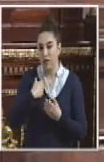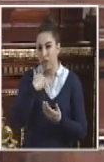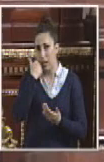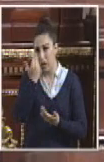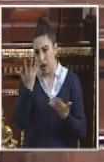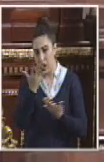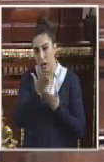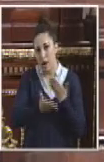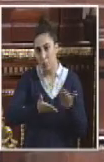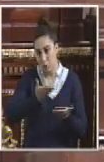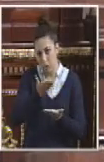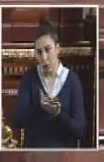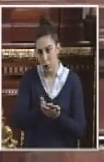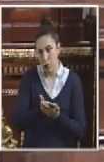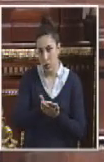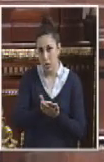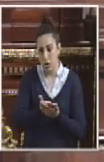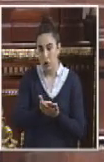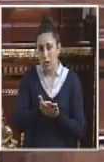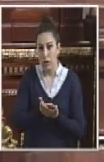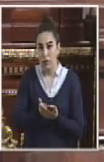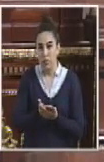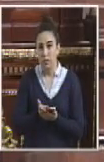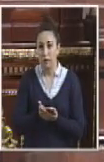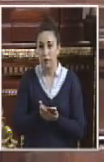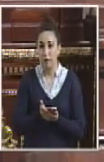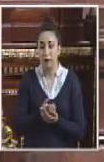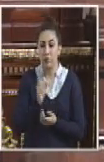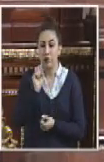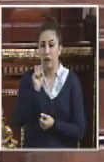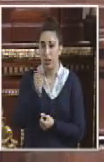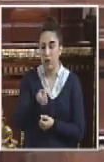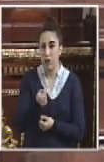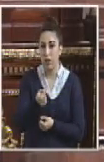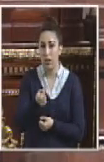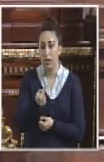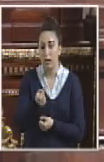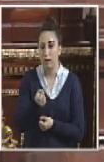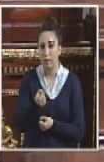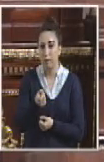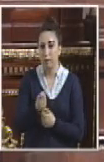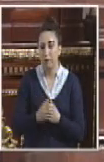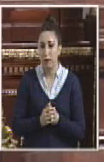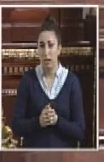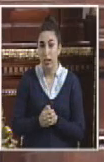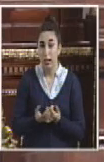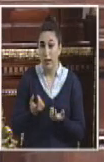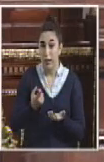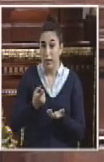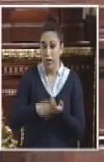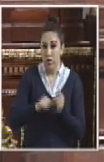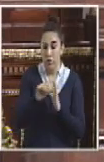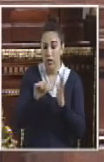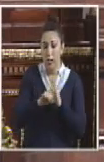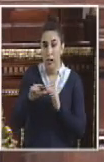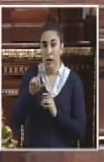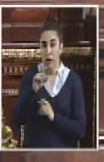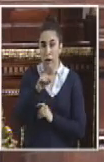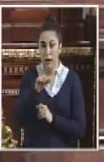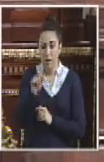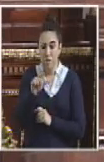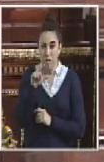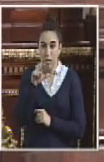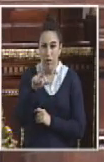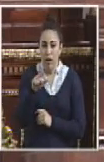hacer o vamos a hacer en este decreto, en el que estamos proponiendo que en el artículo 27, que